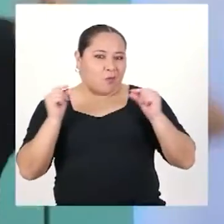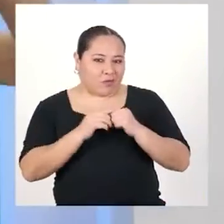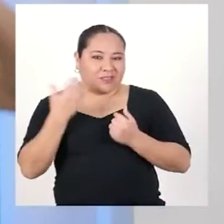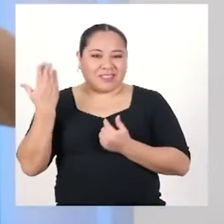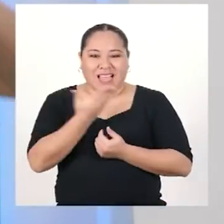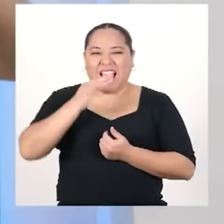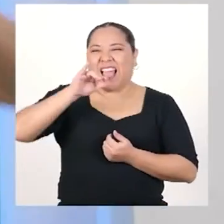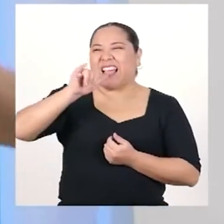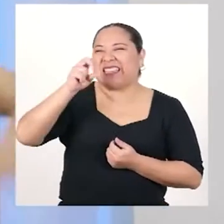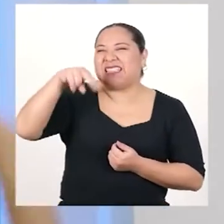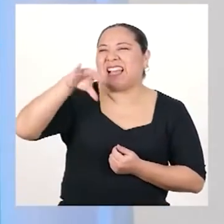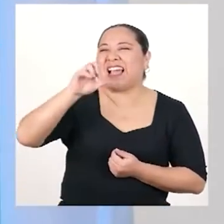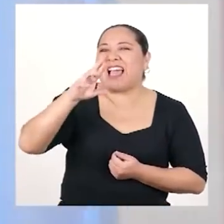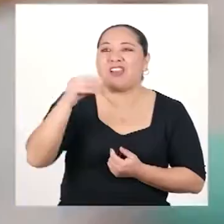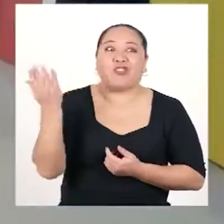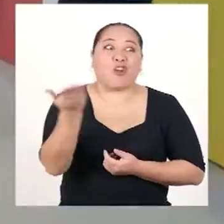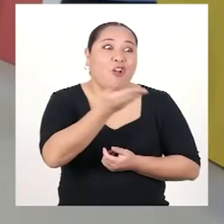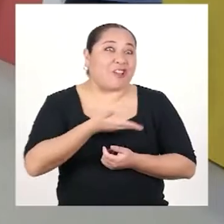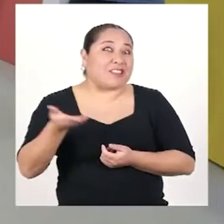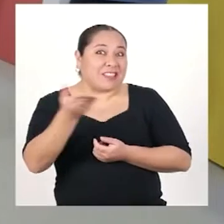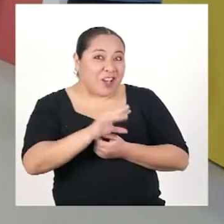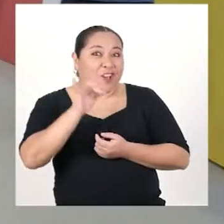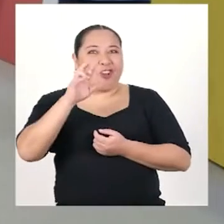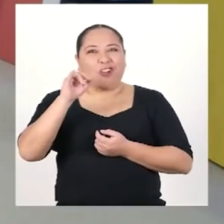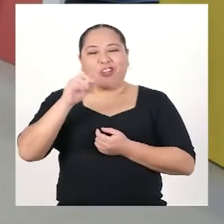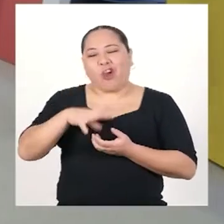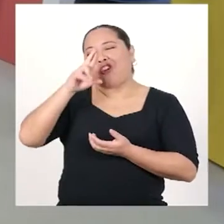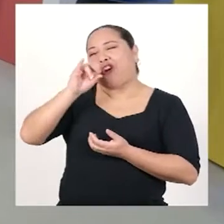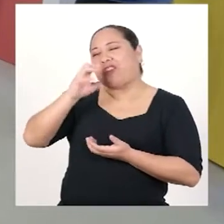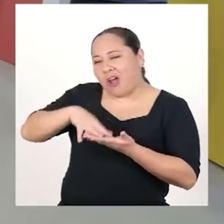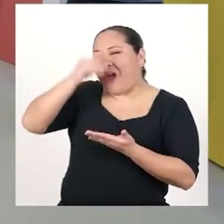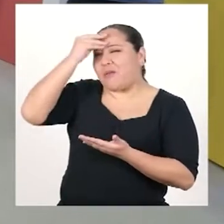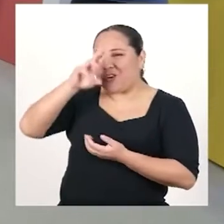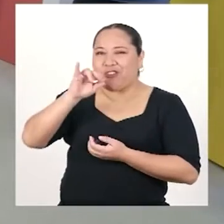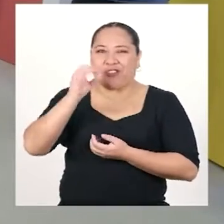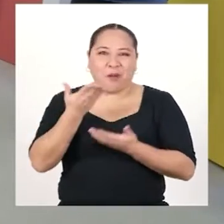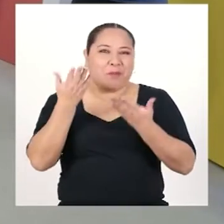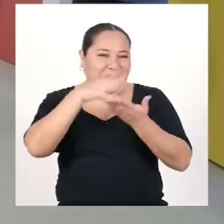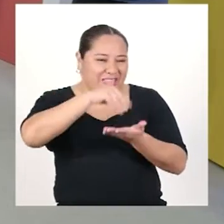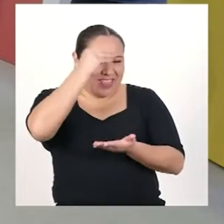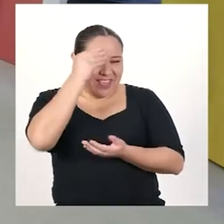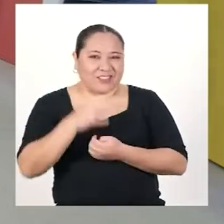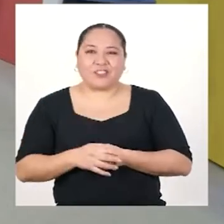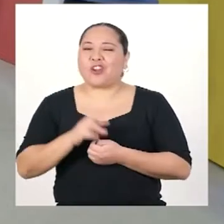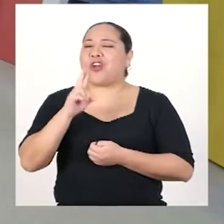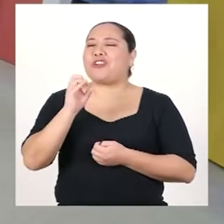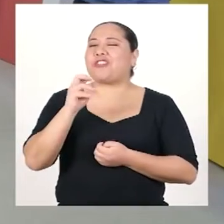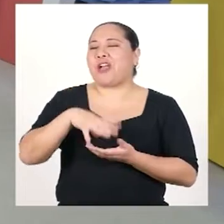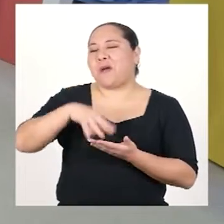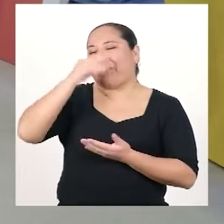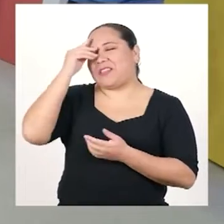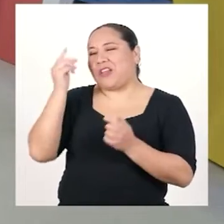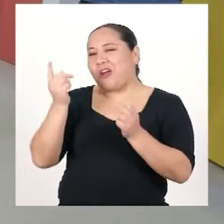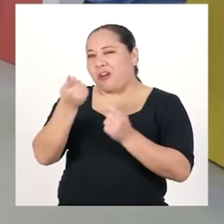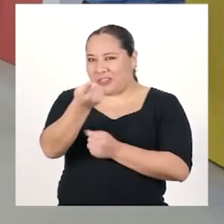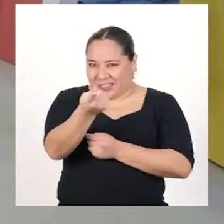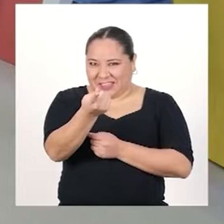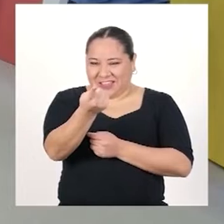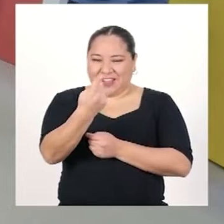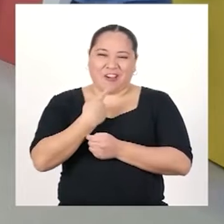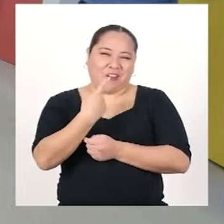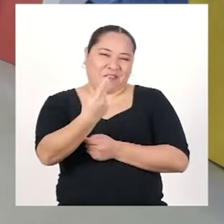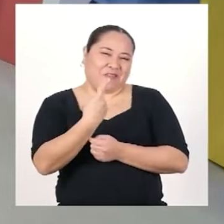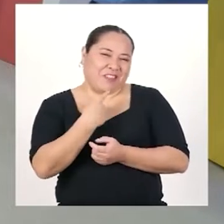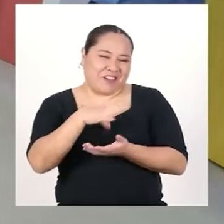Giancarlo. Relax, todos ellos son Rodrigo. Rodrigo aprende, Rodrigo aprende. Rodrigo aprende contigo